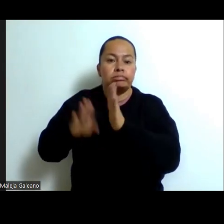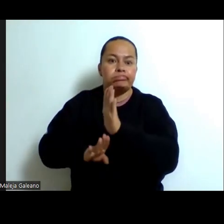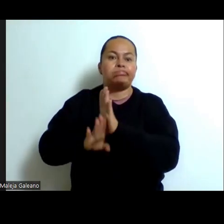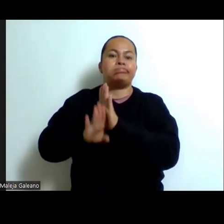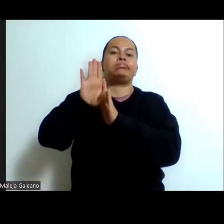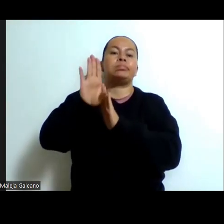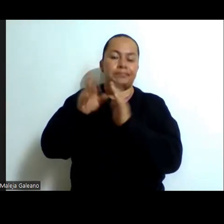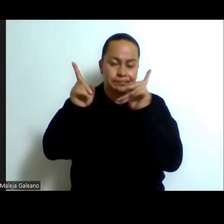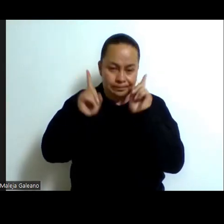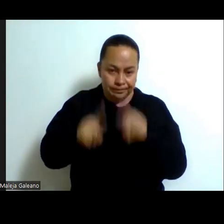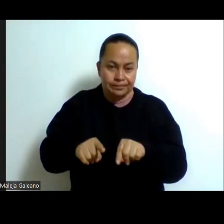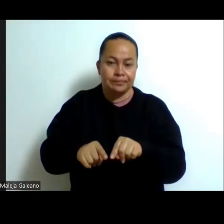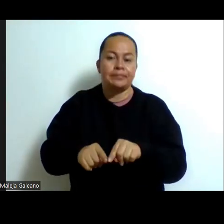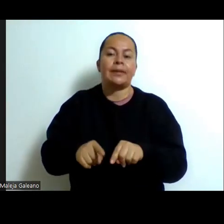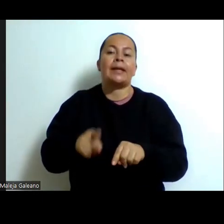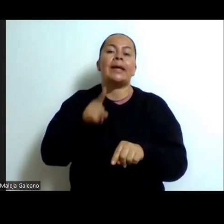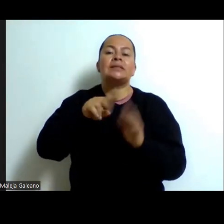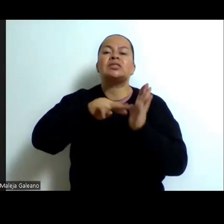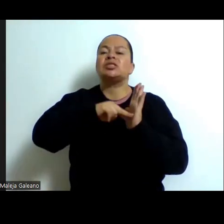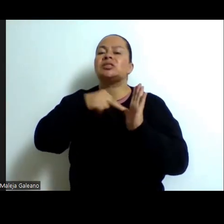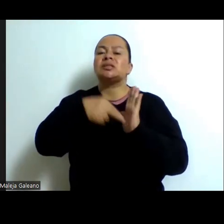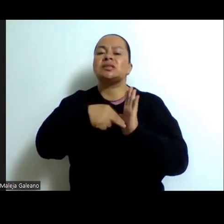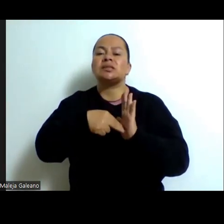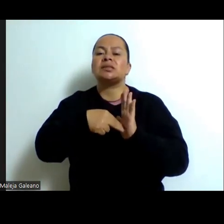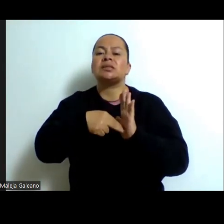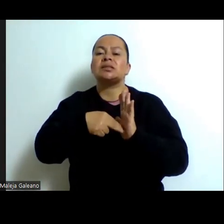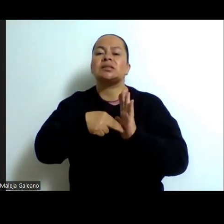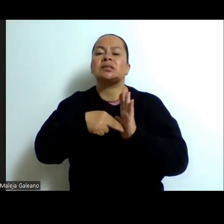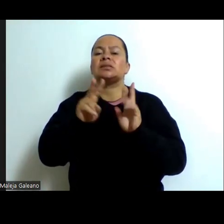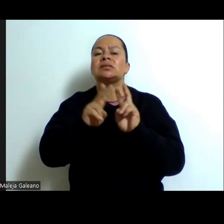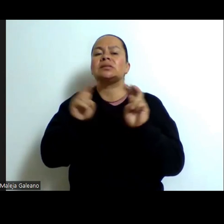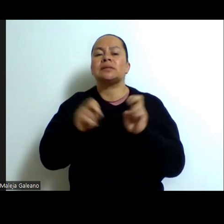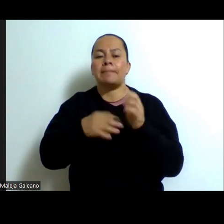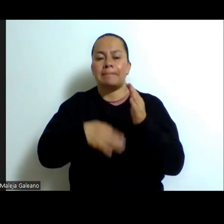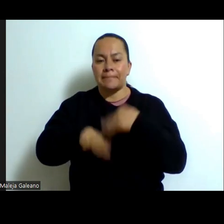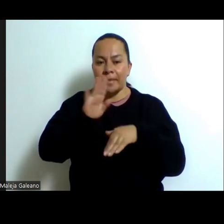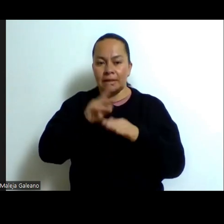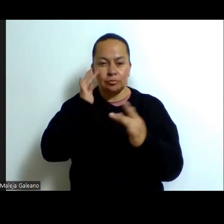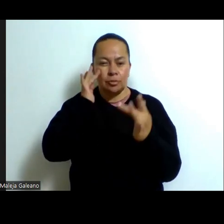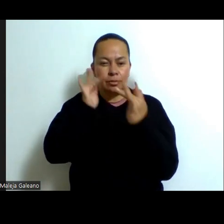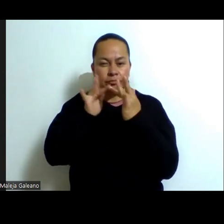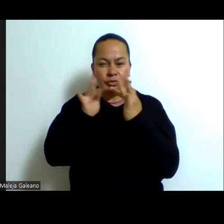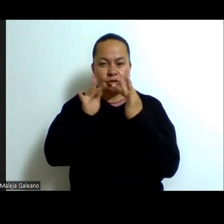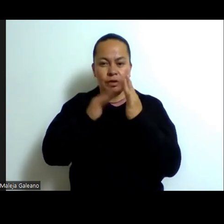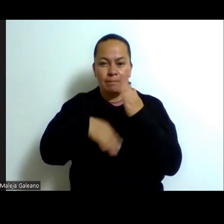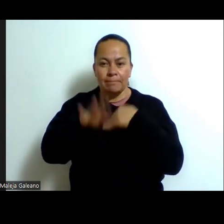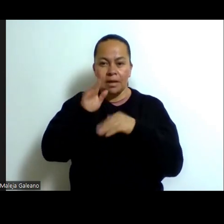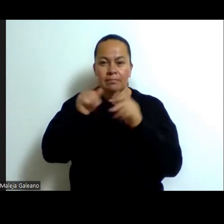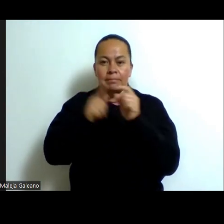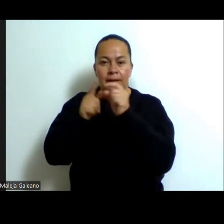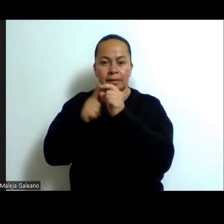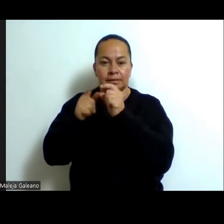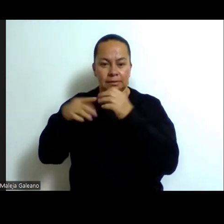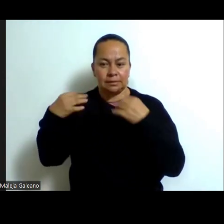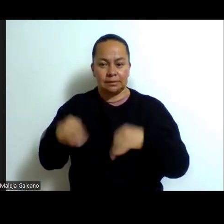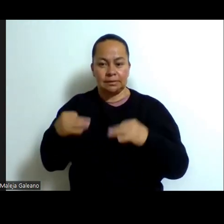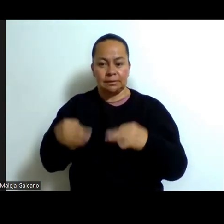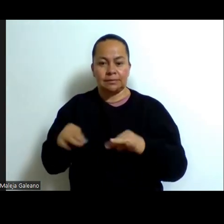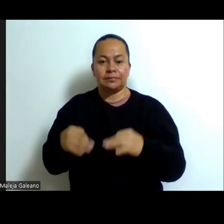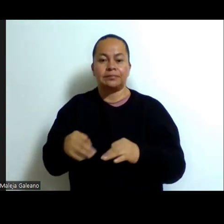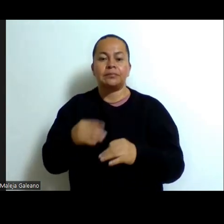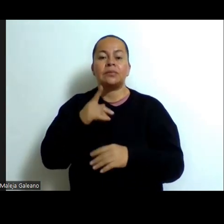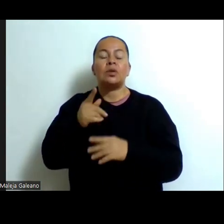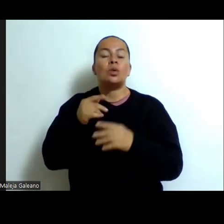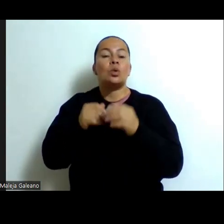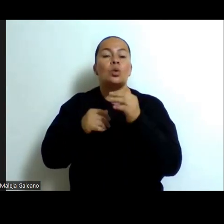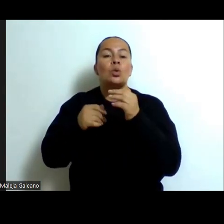H esto Qué significa en términos más eh precisos Y en palabras más sencillas que el asistente personal